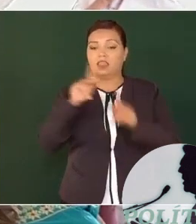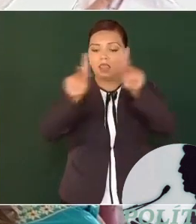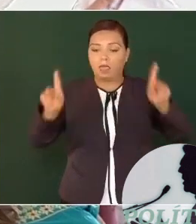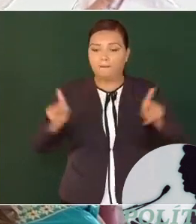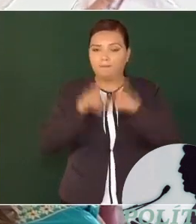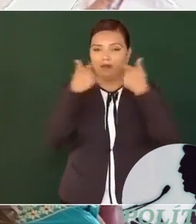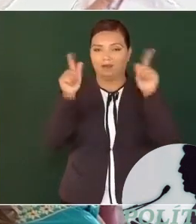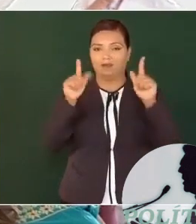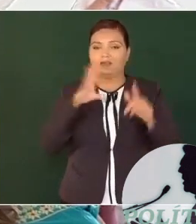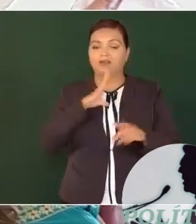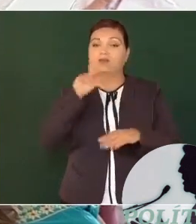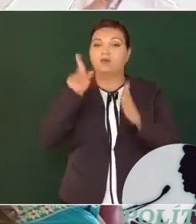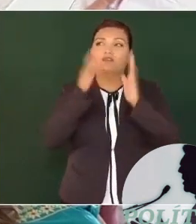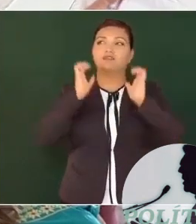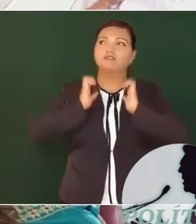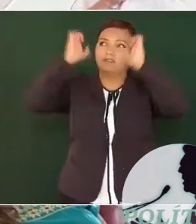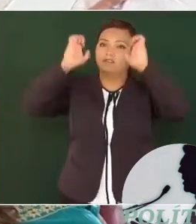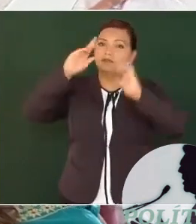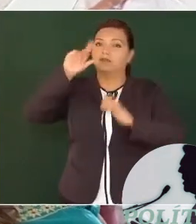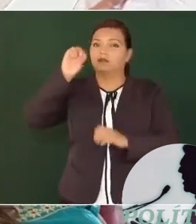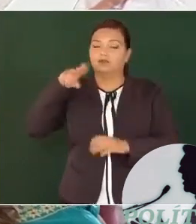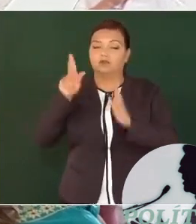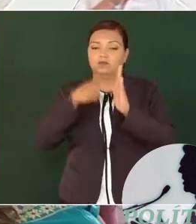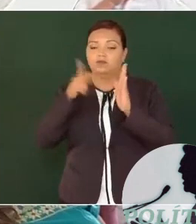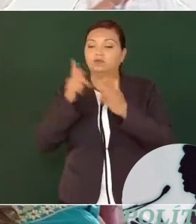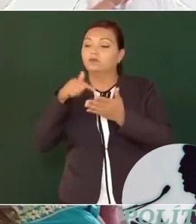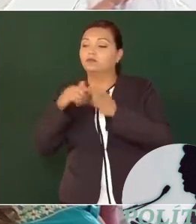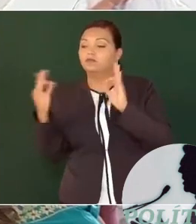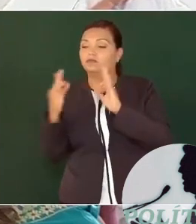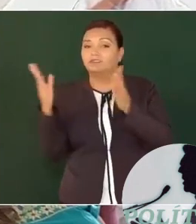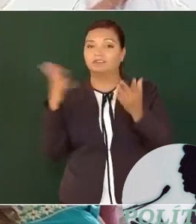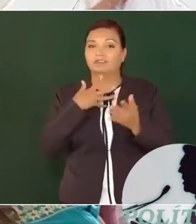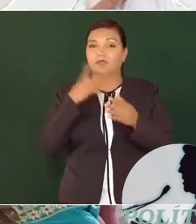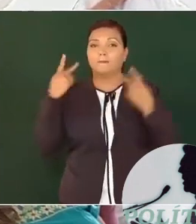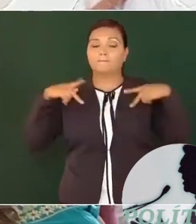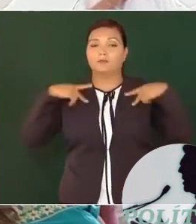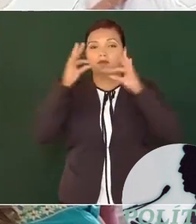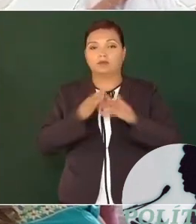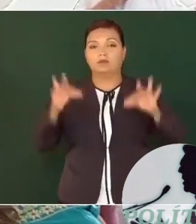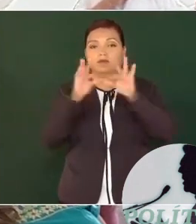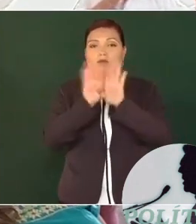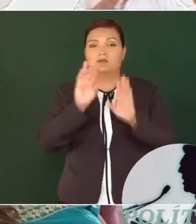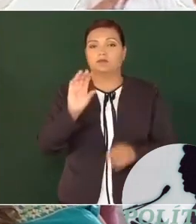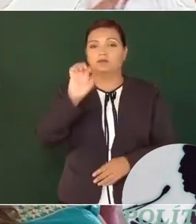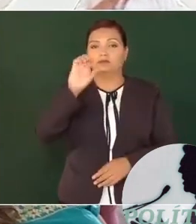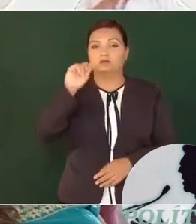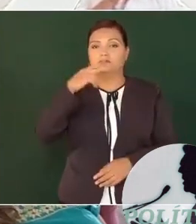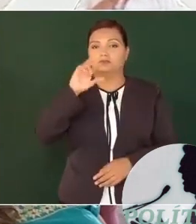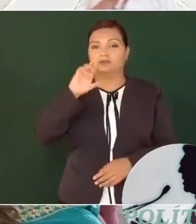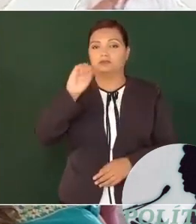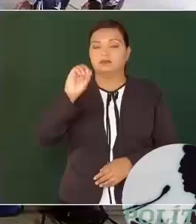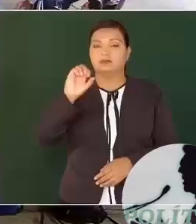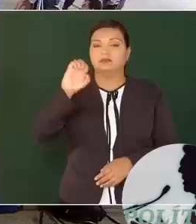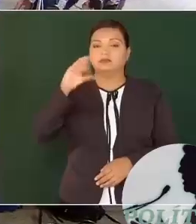en un balcón de un edificio, y por otro lado tiene personas ilustres como Esther Chapa Tijerina, como